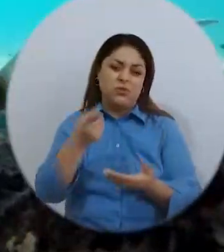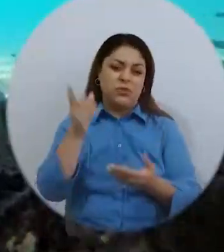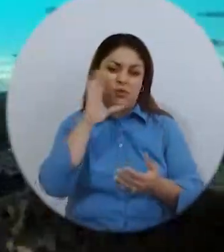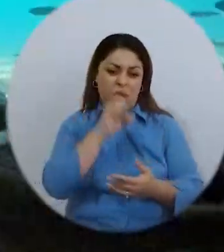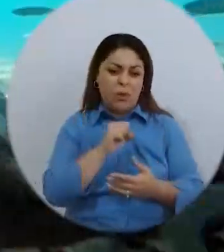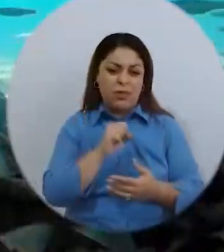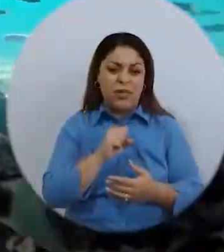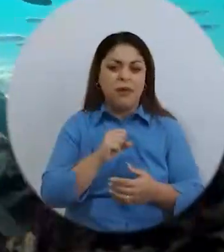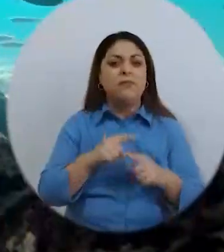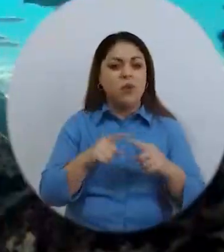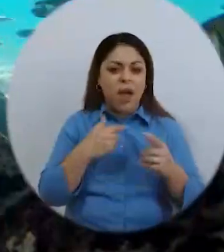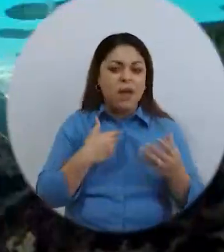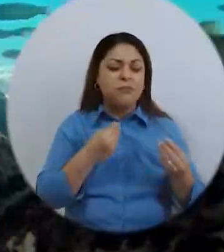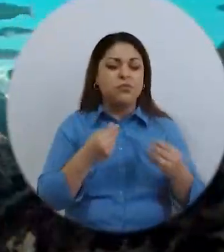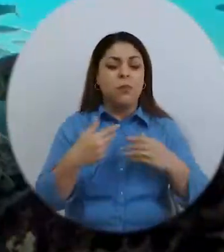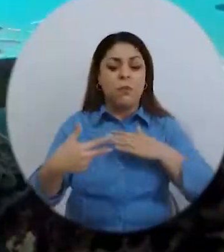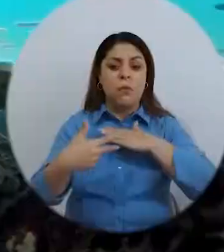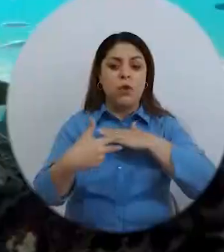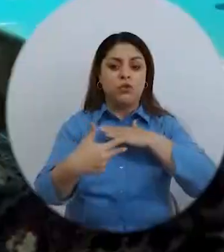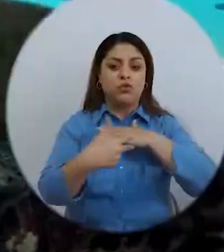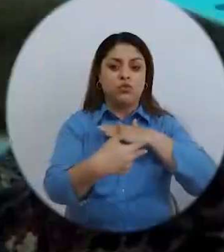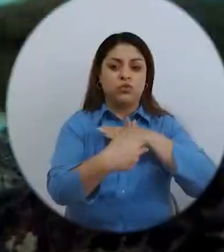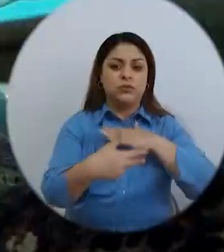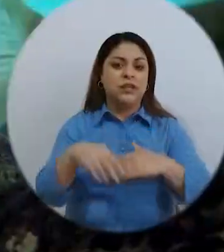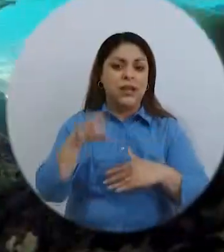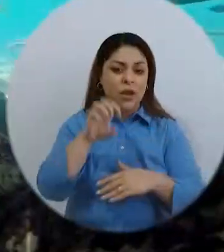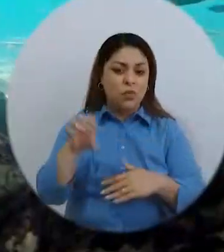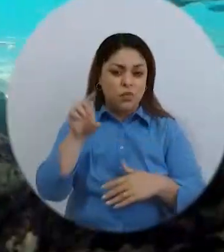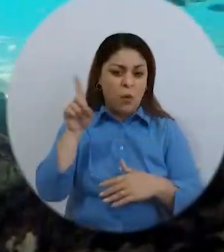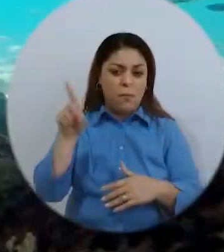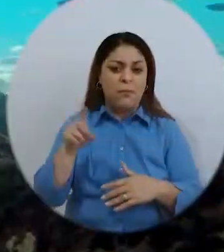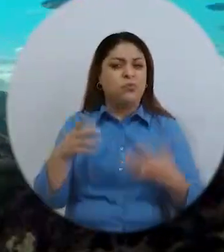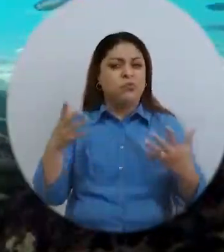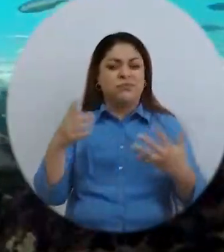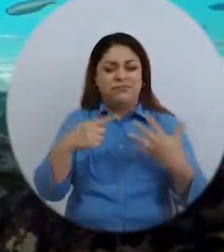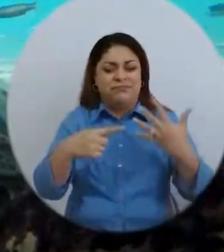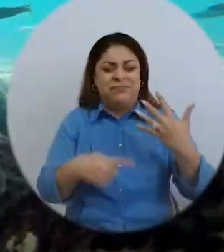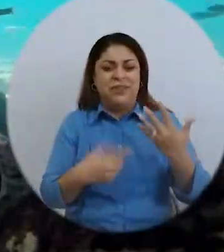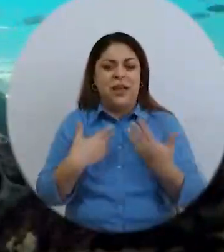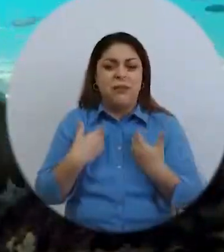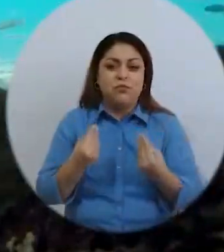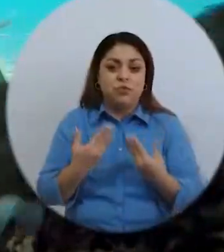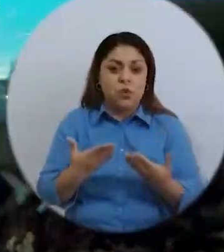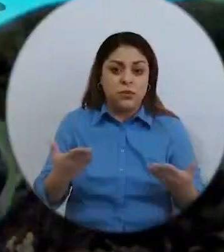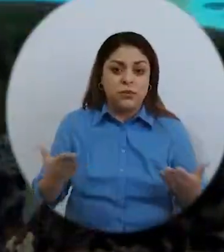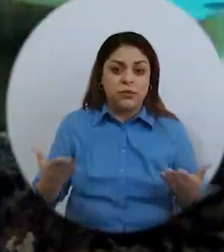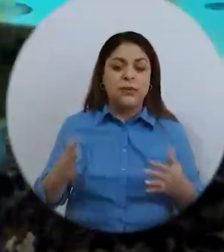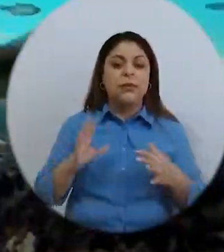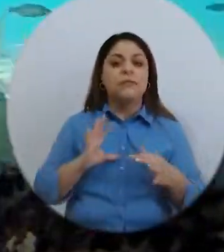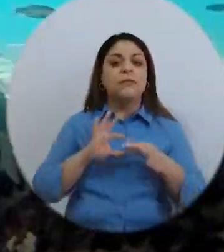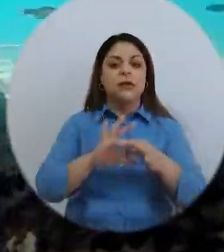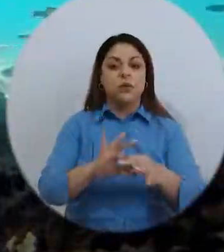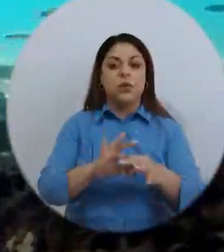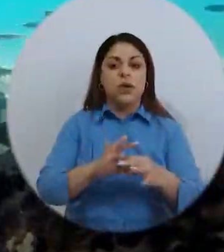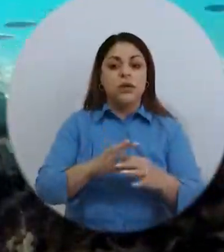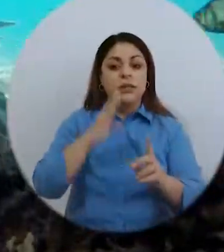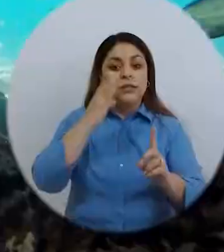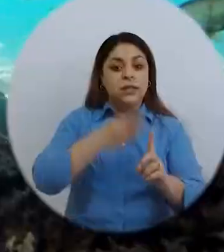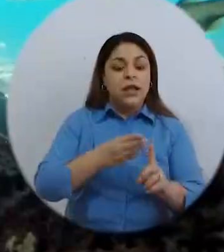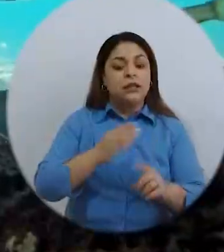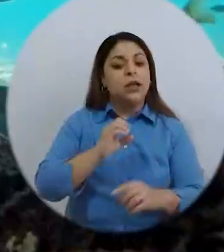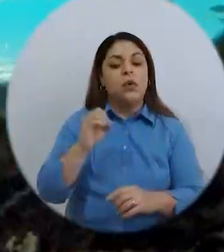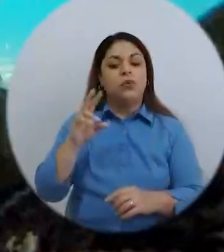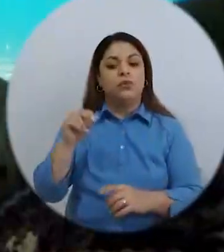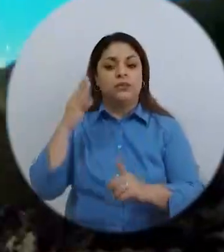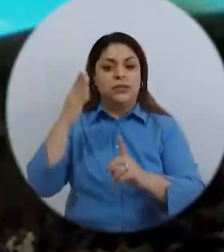probablemente no nos demos cuenta en los diferentes puertos europeos. Es decir, hay elementos que están vinculados directa o